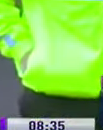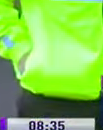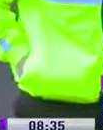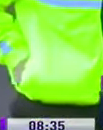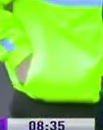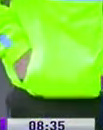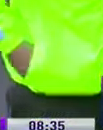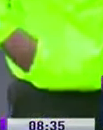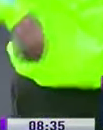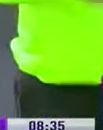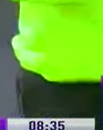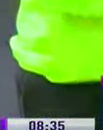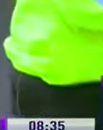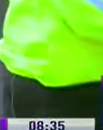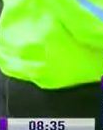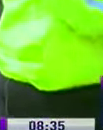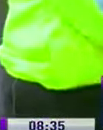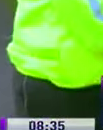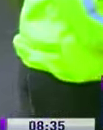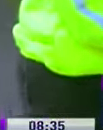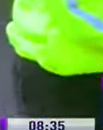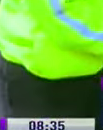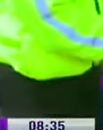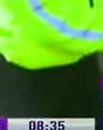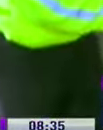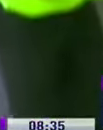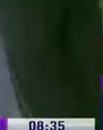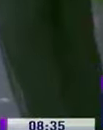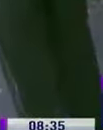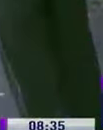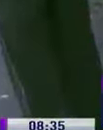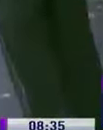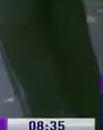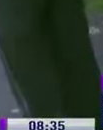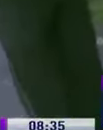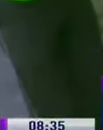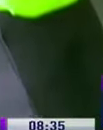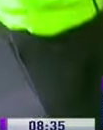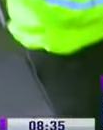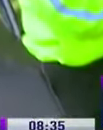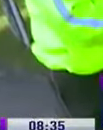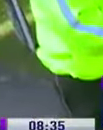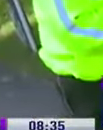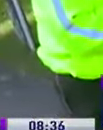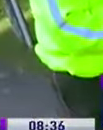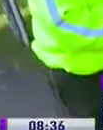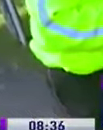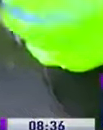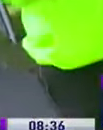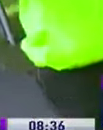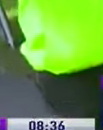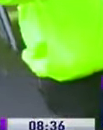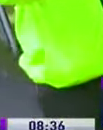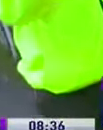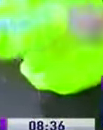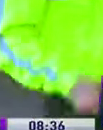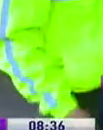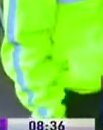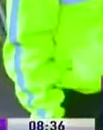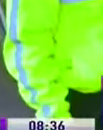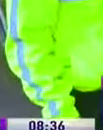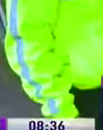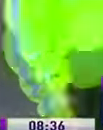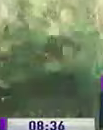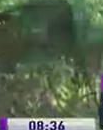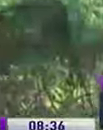dice vecino? Ya, siga chotando, y ese palo para que... No, es... ¿Ah? Es para... Para dirigir la orquesta. Para los